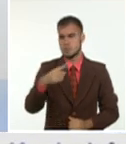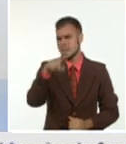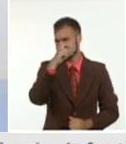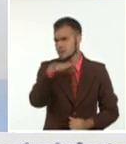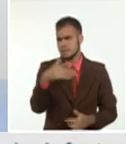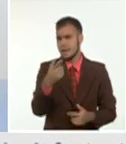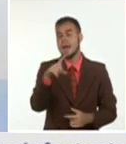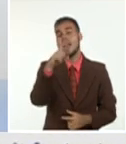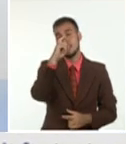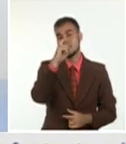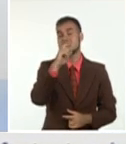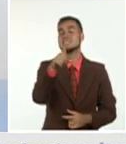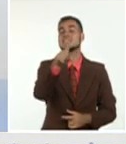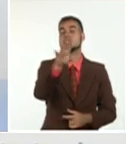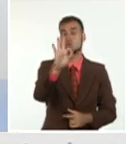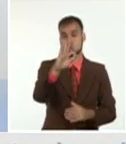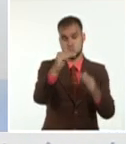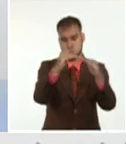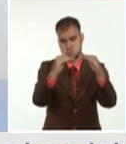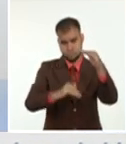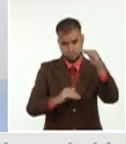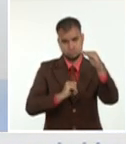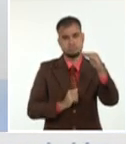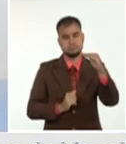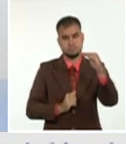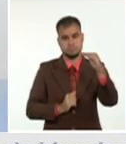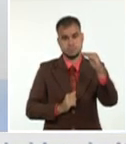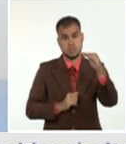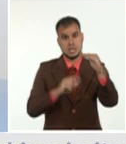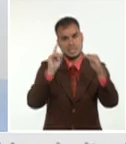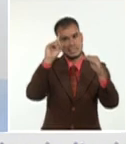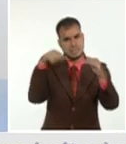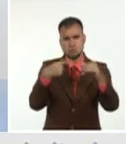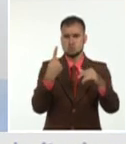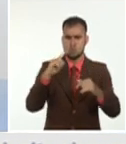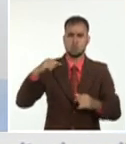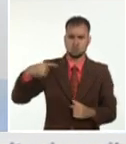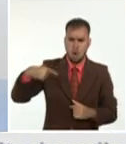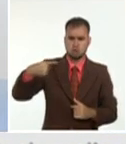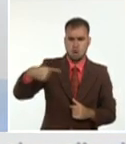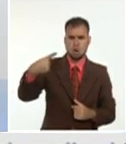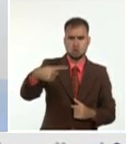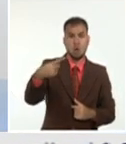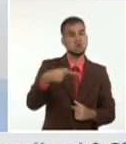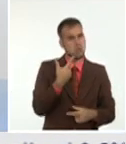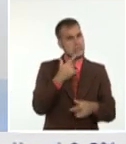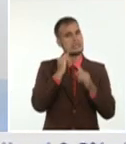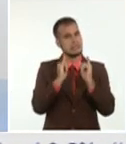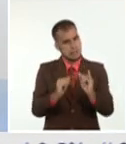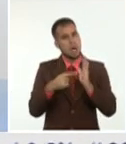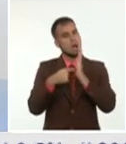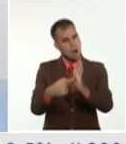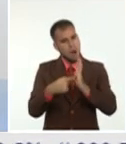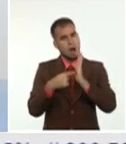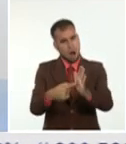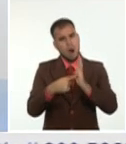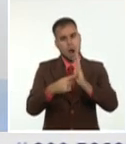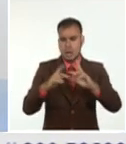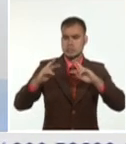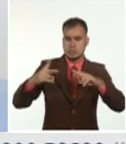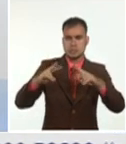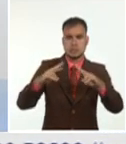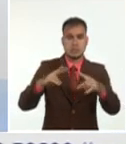menos de edad. Grupo que todos los días le dedicamos unos minutos, que ayer la profesora